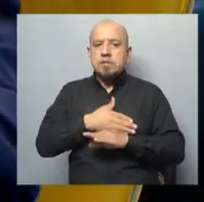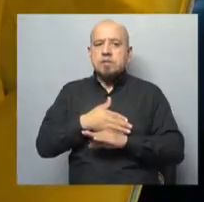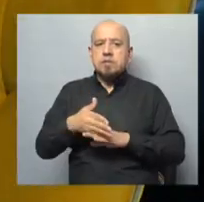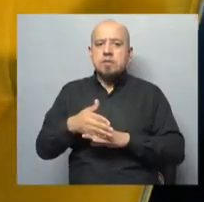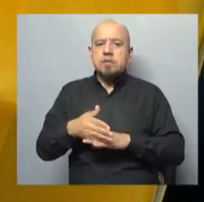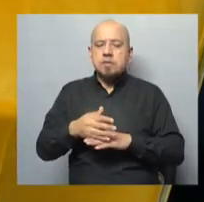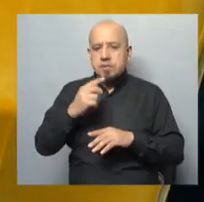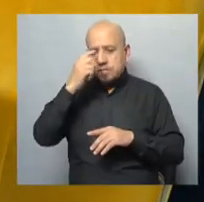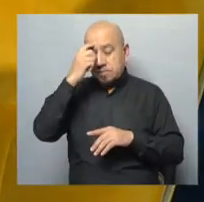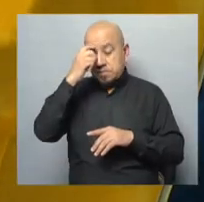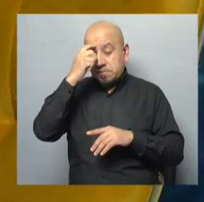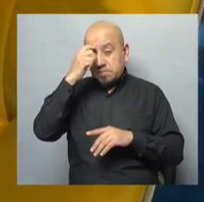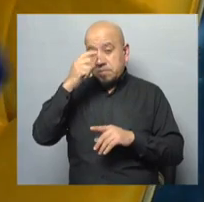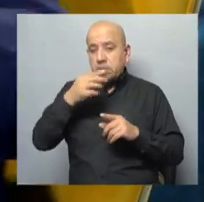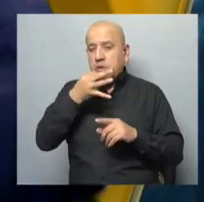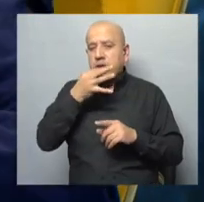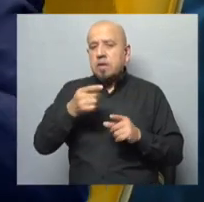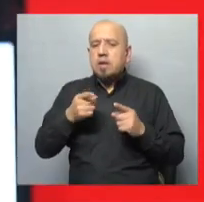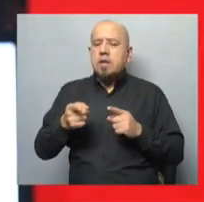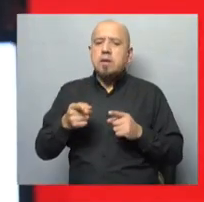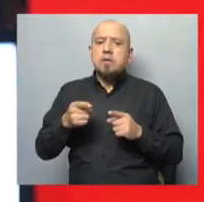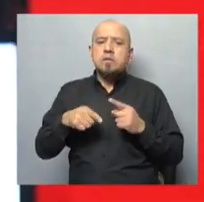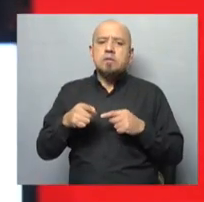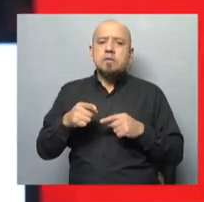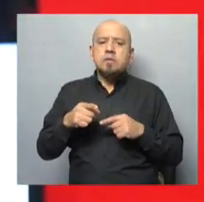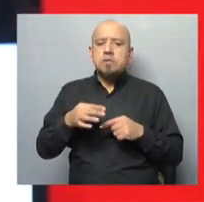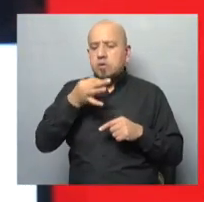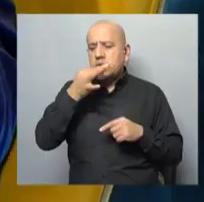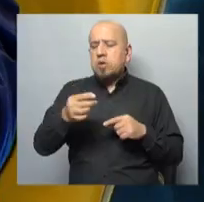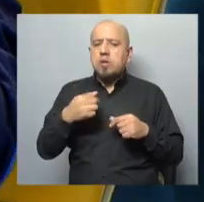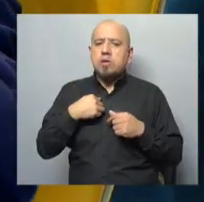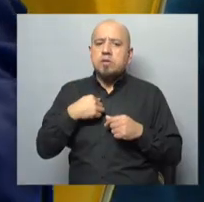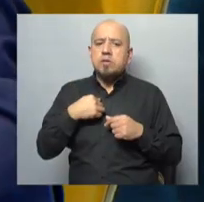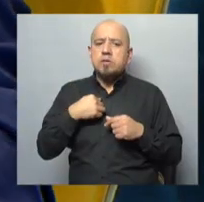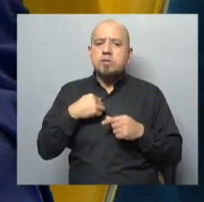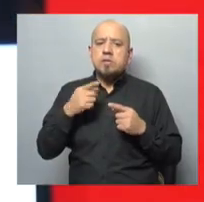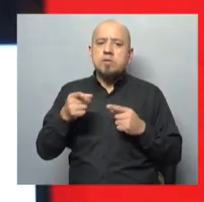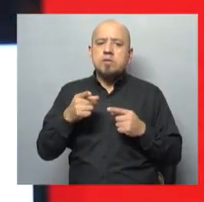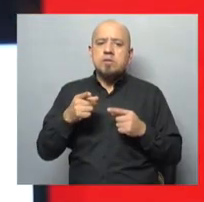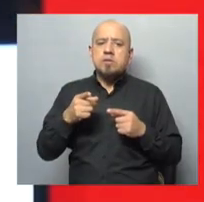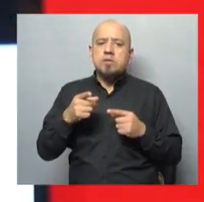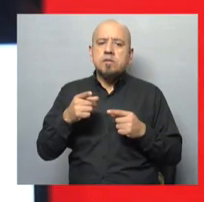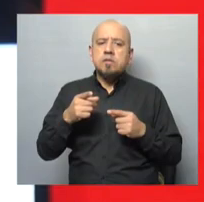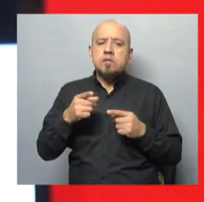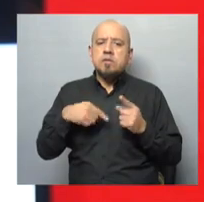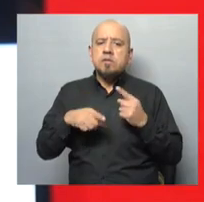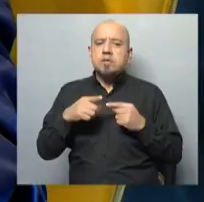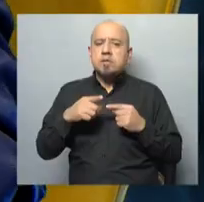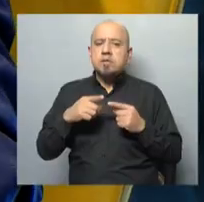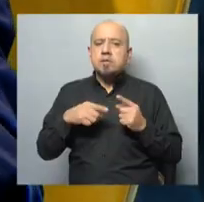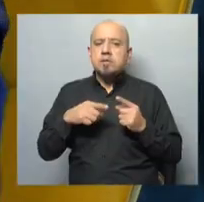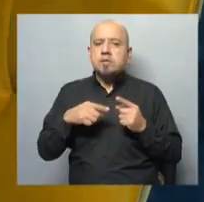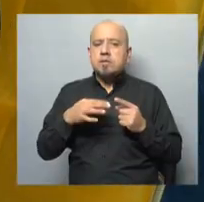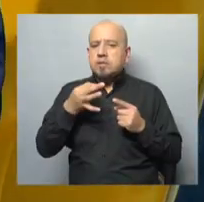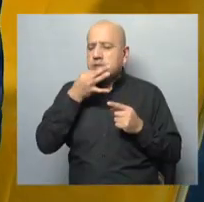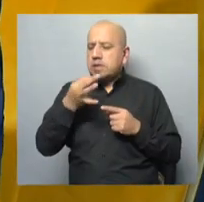algo que una vez dijiste tú también que lo demás lo digital delante mío así que no puedo decir realmente que